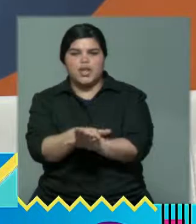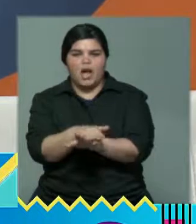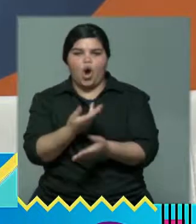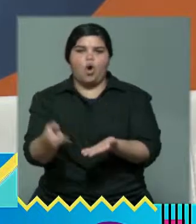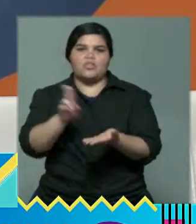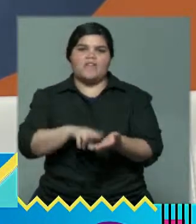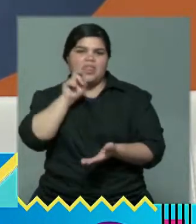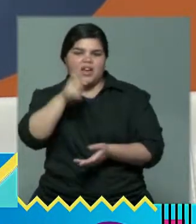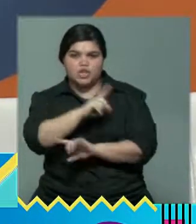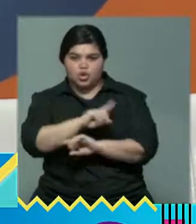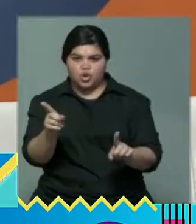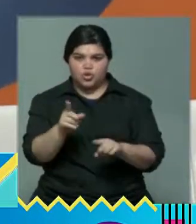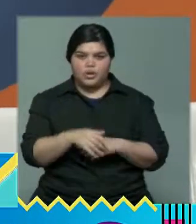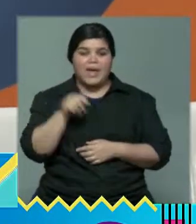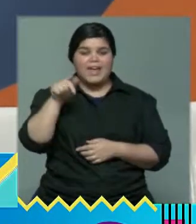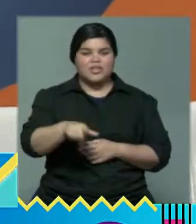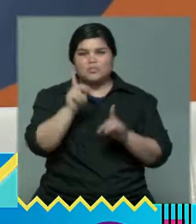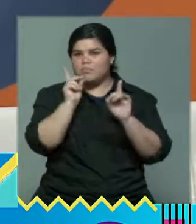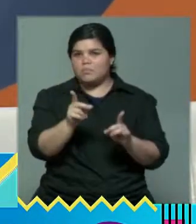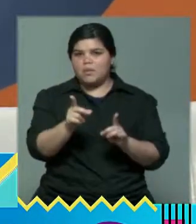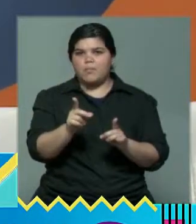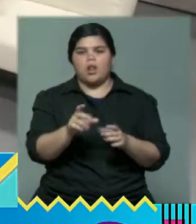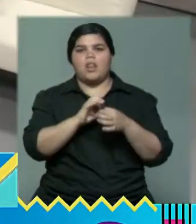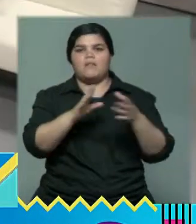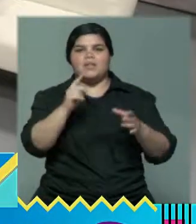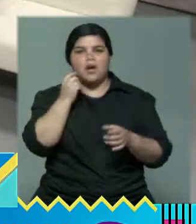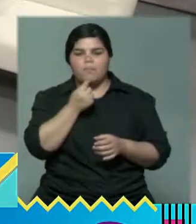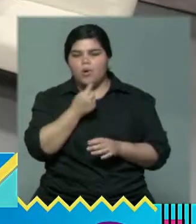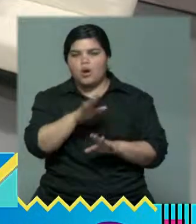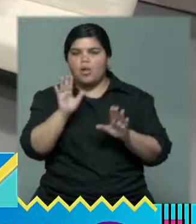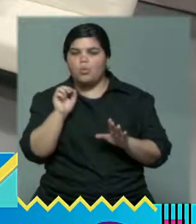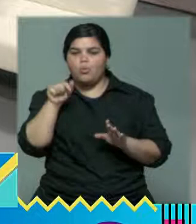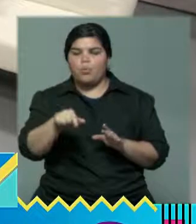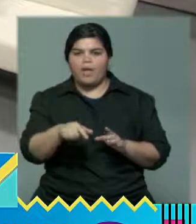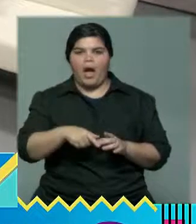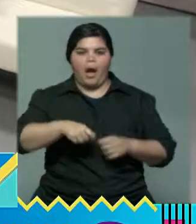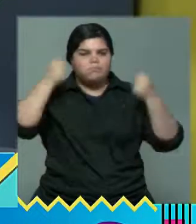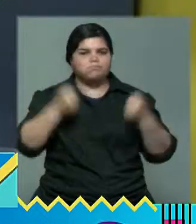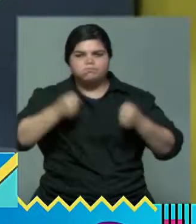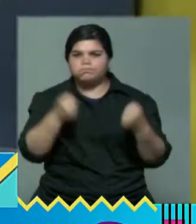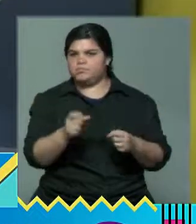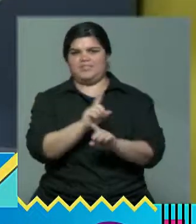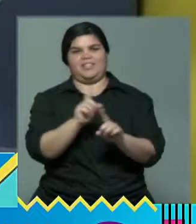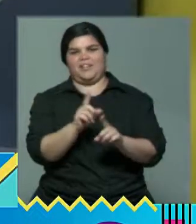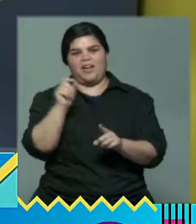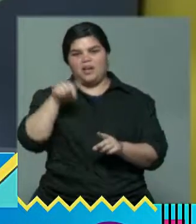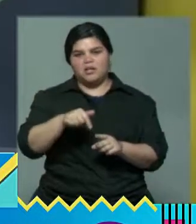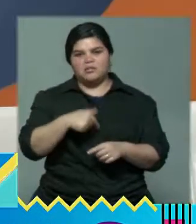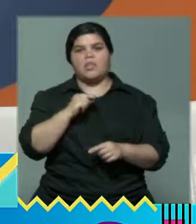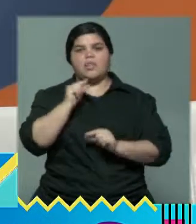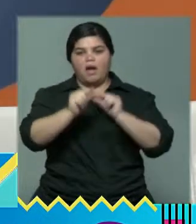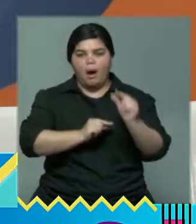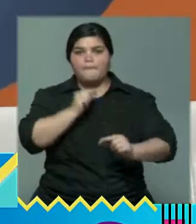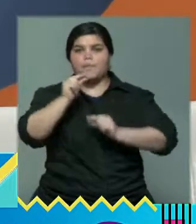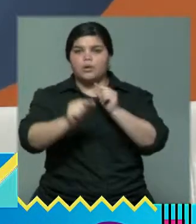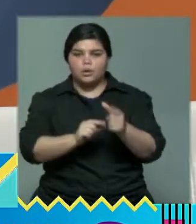delito. Por eso está la libertad condicional. No es que es un capricho y que es una cuestión, sino que está pensado como, se le van dando cada vez